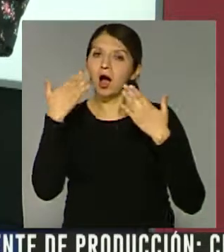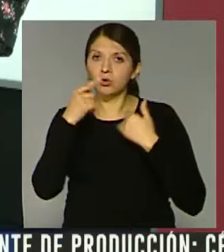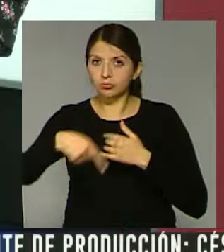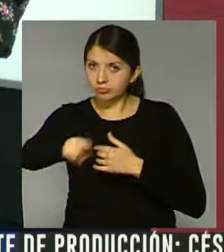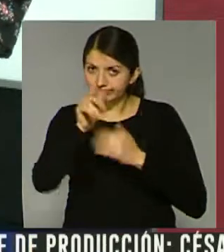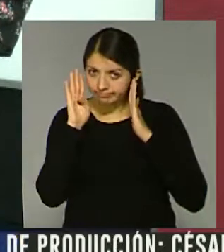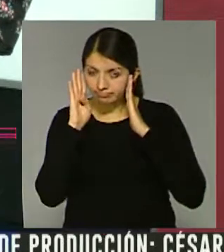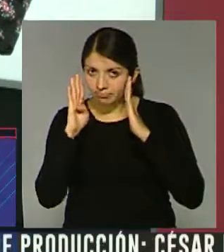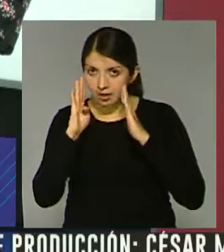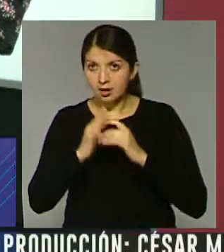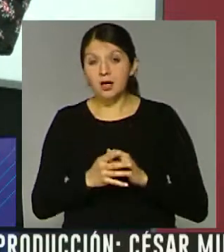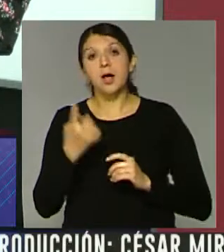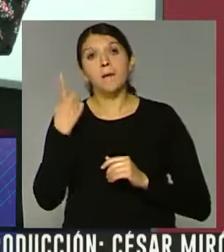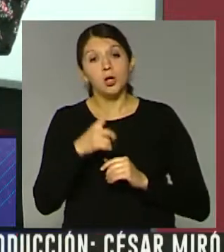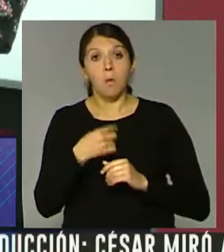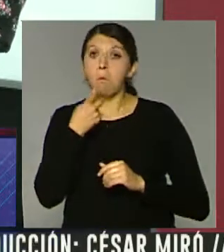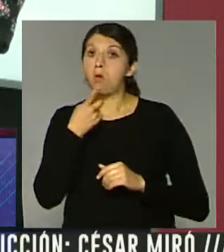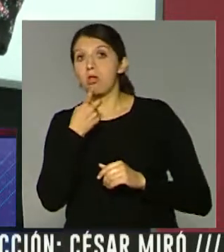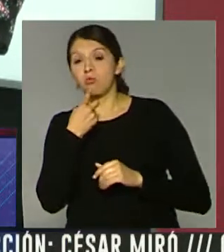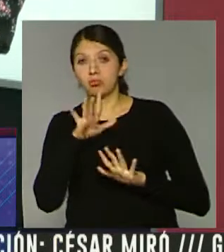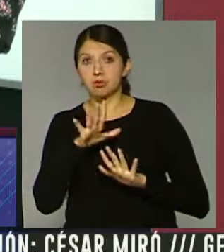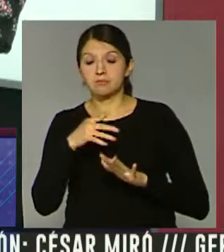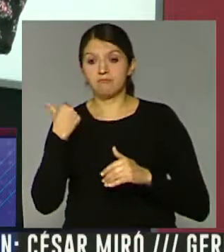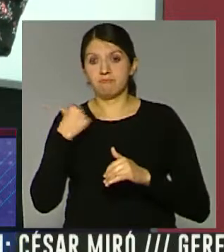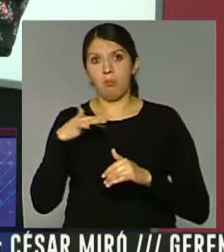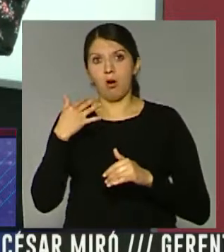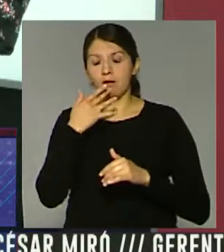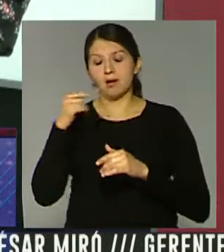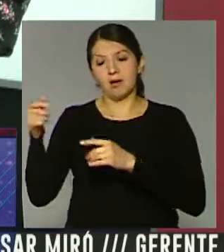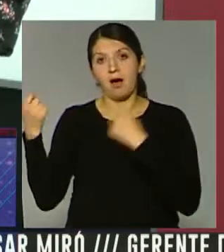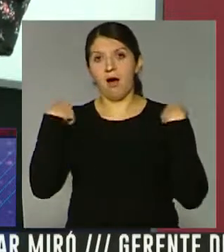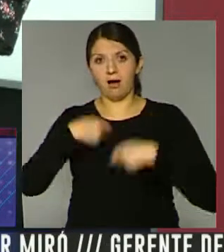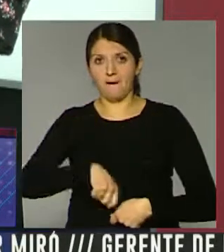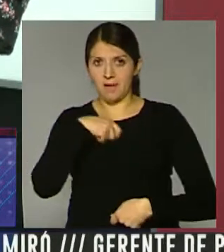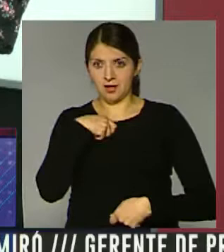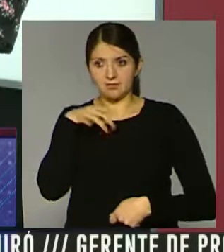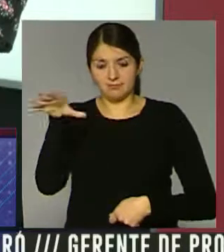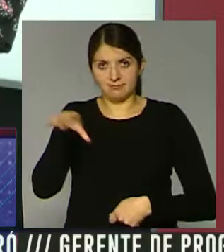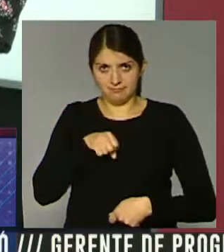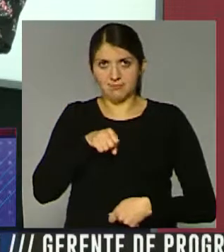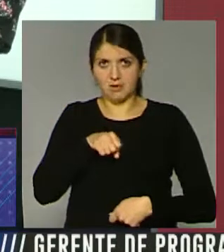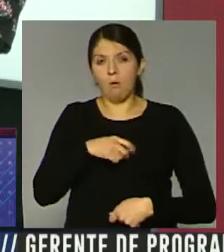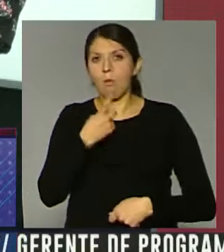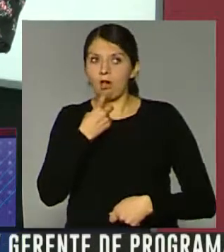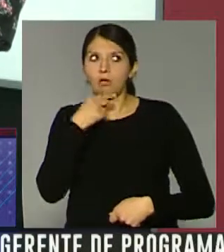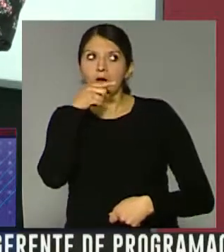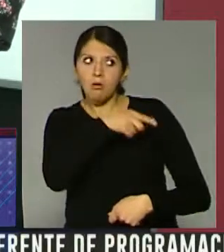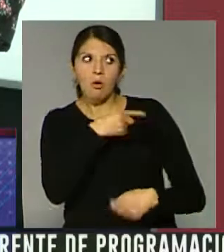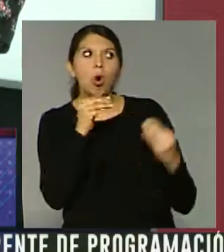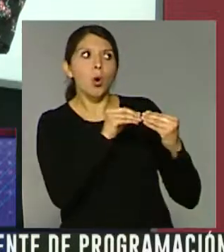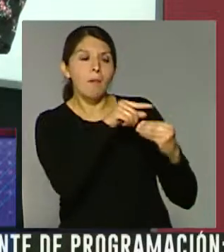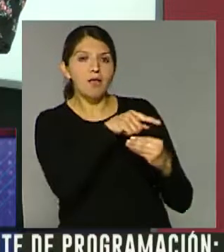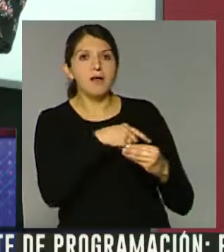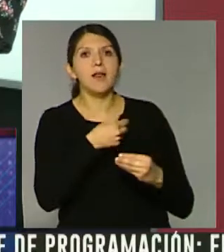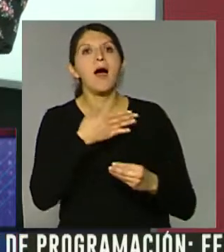pero no hay que dejar lejos el pullover, el abrigo. Los abrigos. Porque, sí, por ahí uno se complica con la garganta. Usted que trabaja en radio se tiene que cuidar esa garganta.